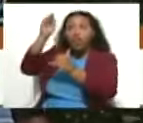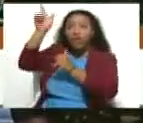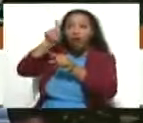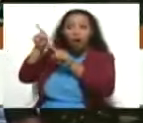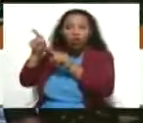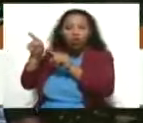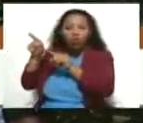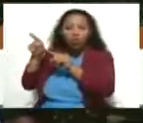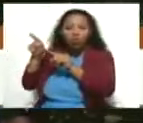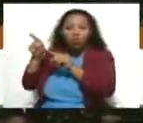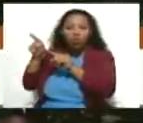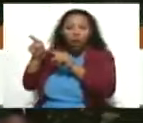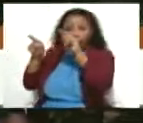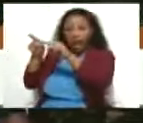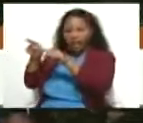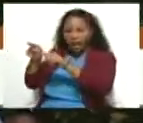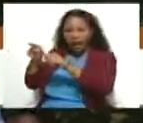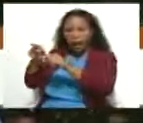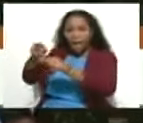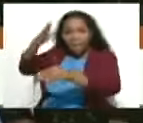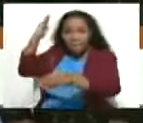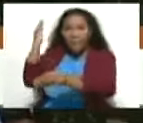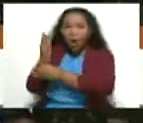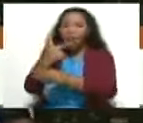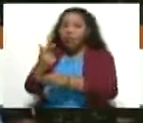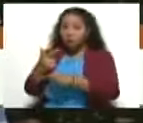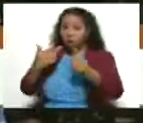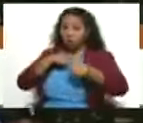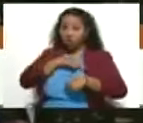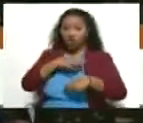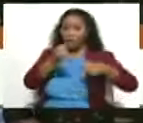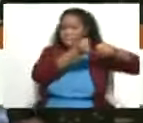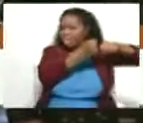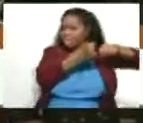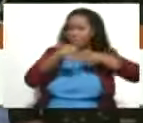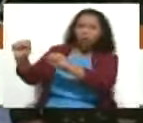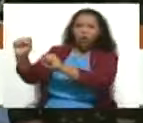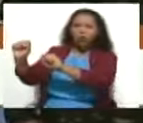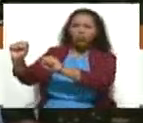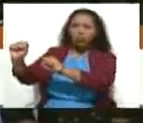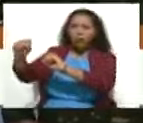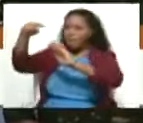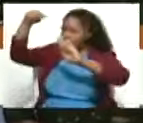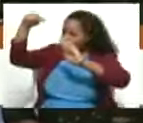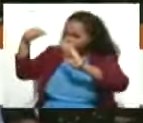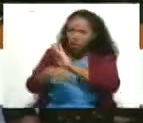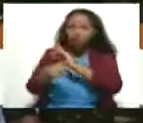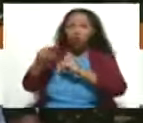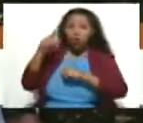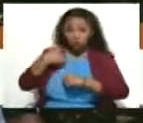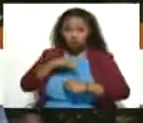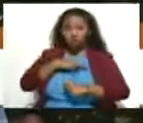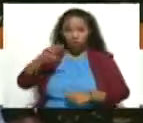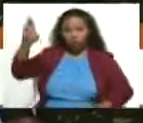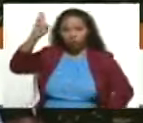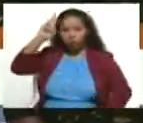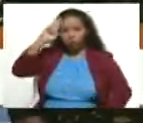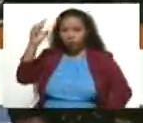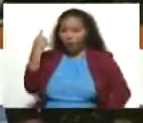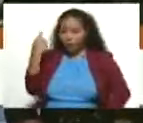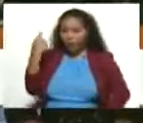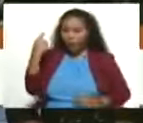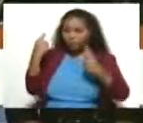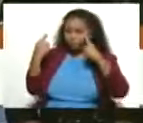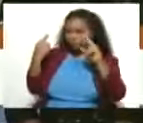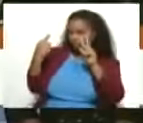Ya es una sentencia que está dictada, por eso nosotros rechazamos. Esa es una de las razones. El problema